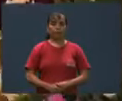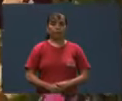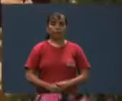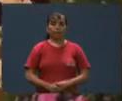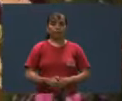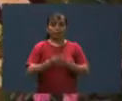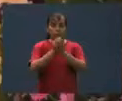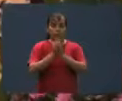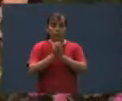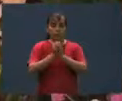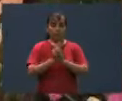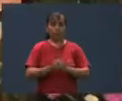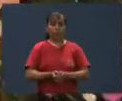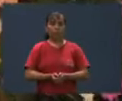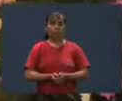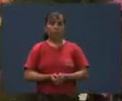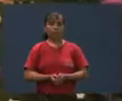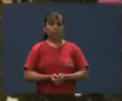piedad. Oremos.